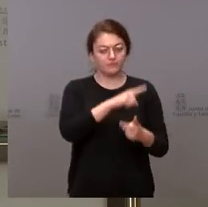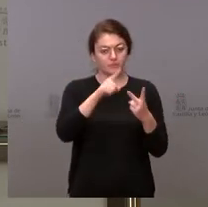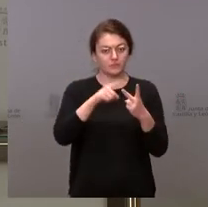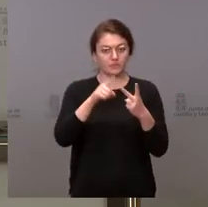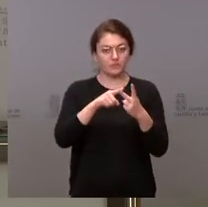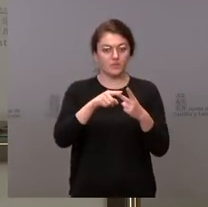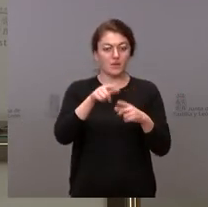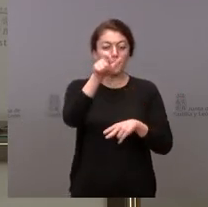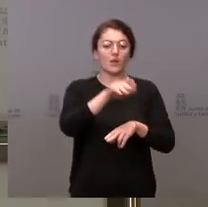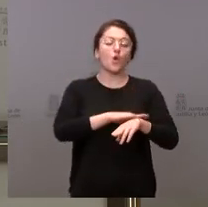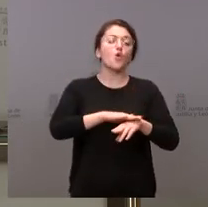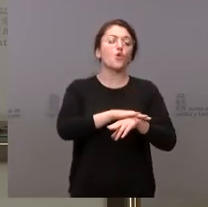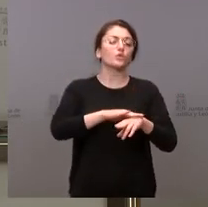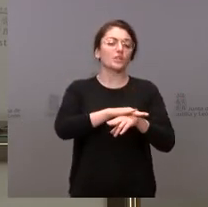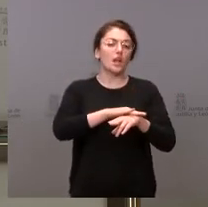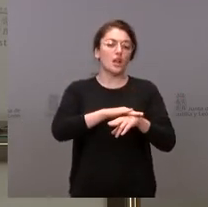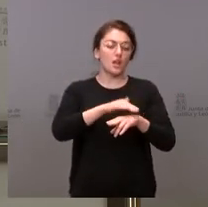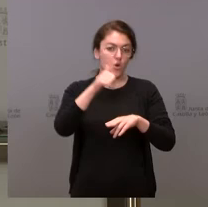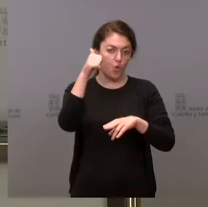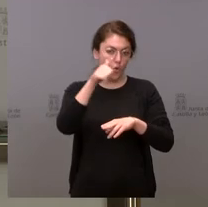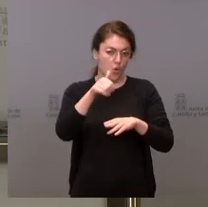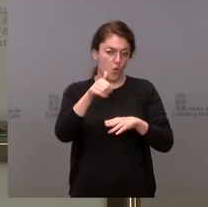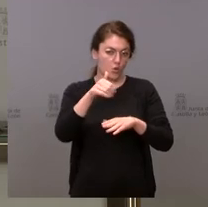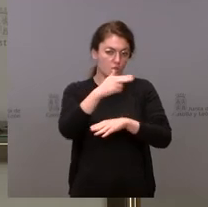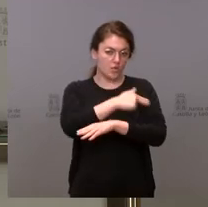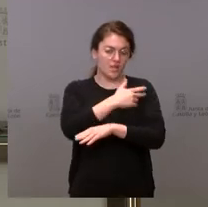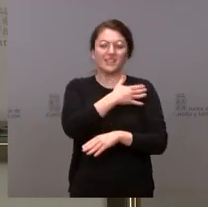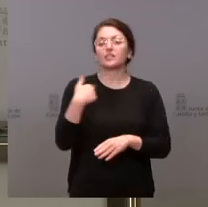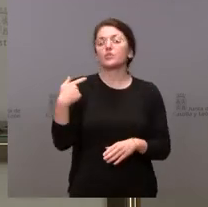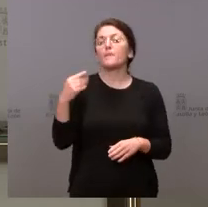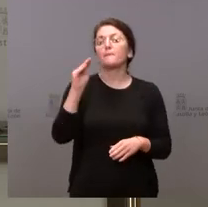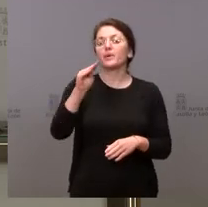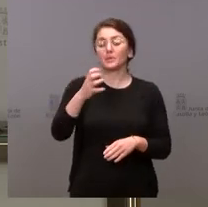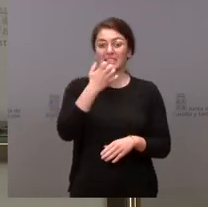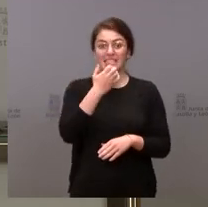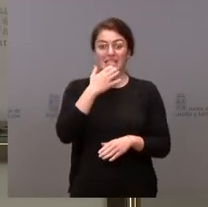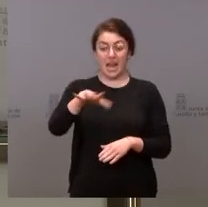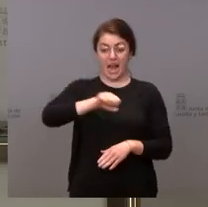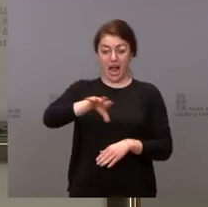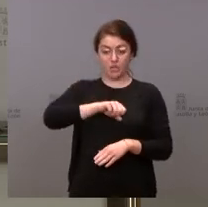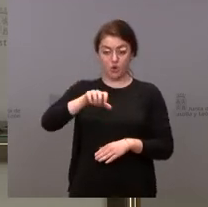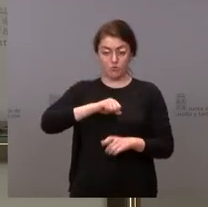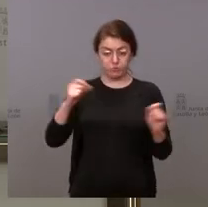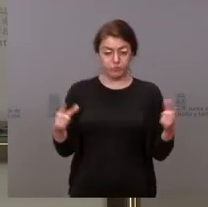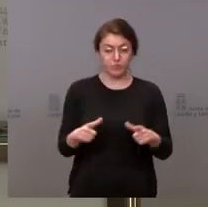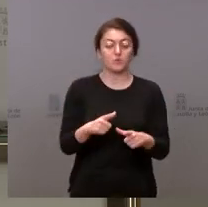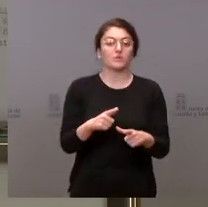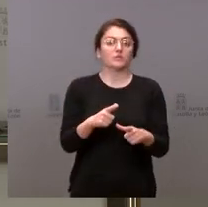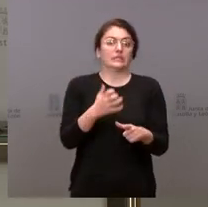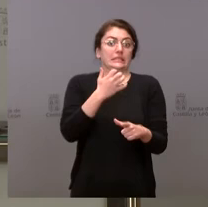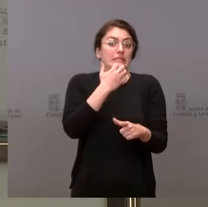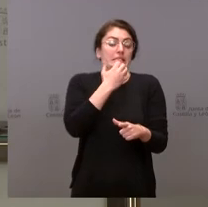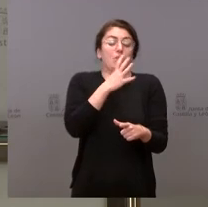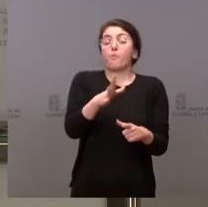quería plantearle si este descenso de casos hasta qué punto se debe a que la epidemia evidentemente